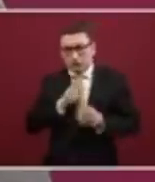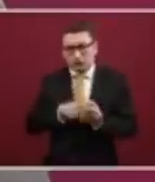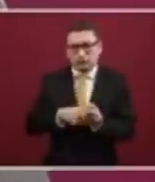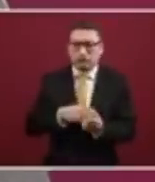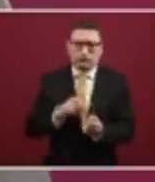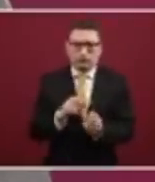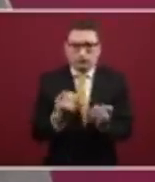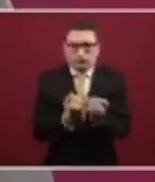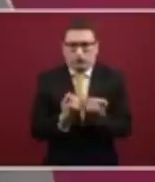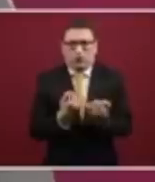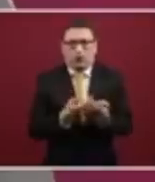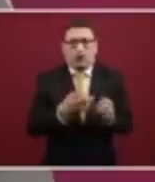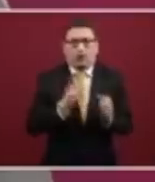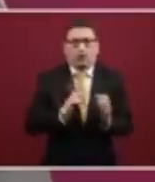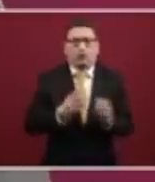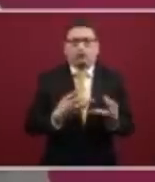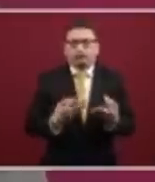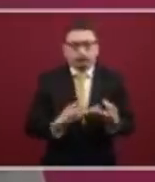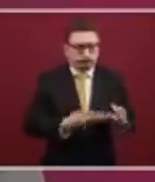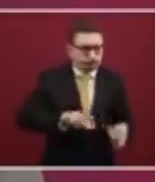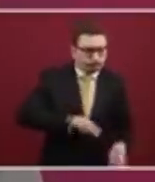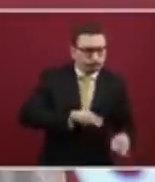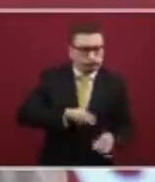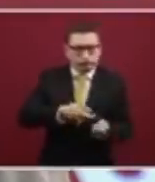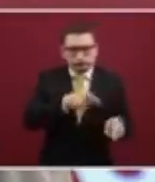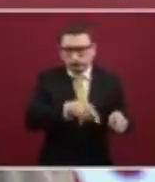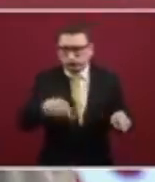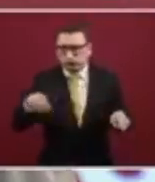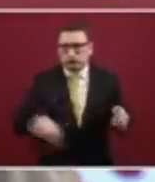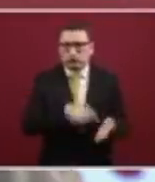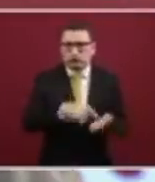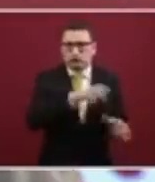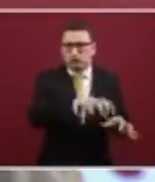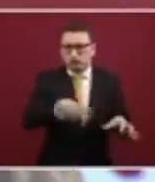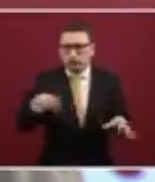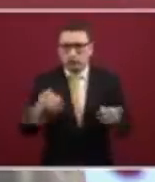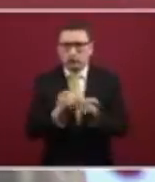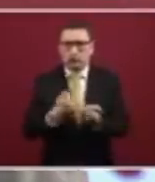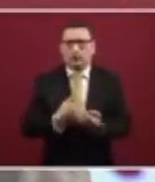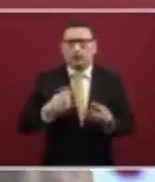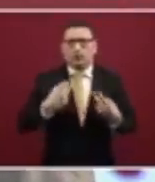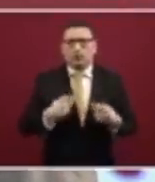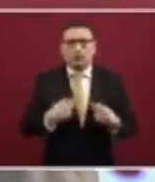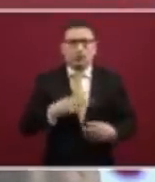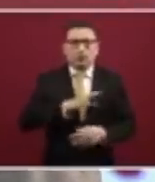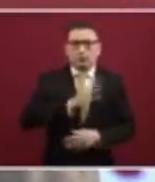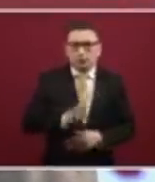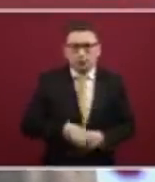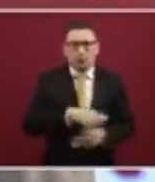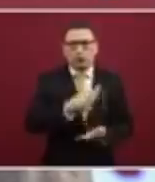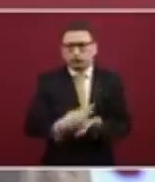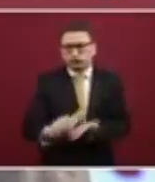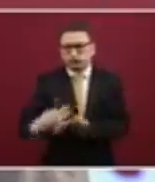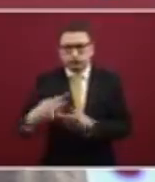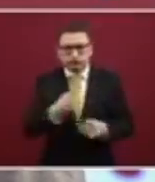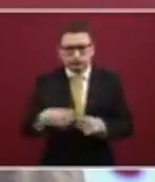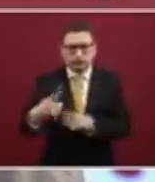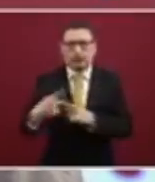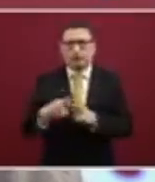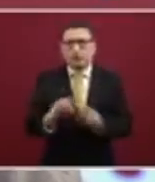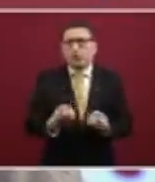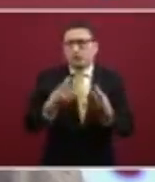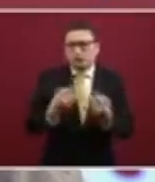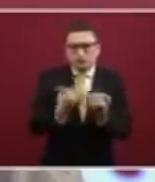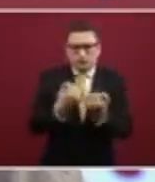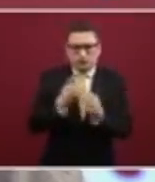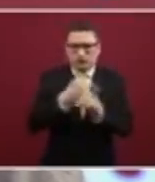fosas y de cuerpos, con menor razón los recursos que se asignen a las comisiones locales de búsqueda o a las tareas de,